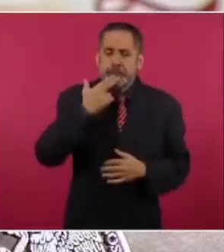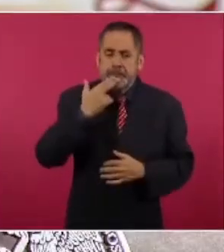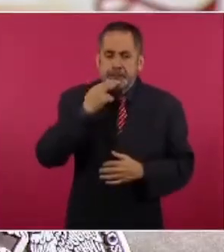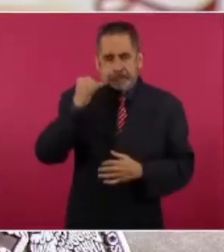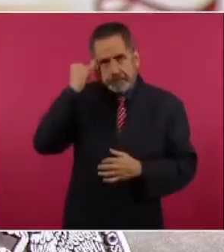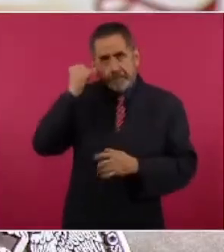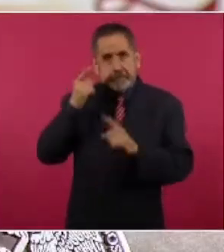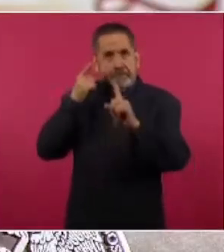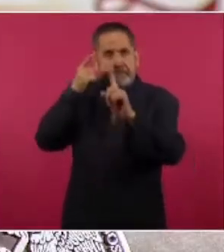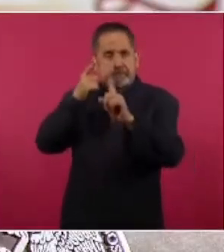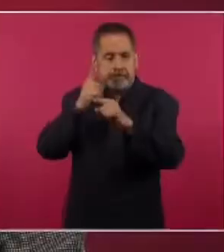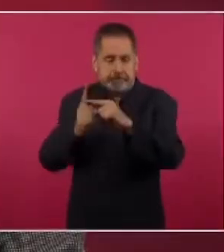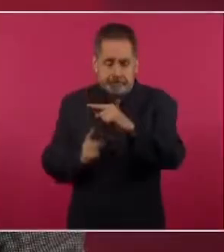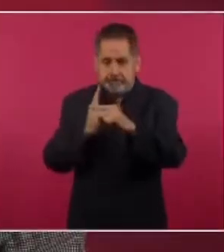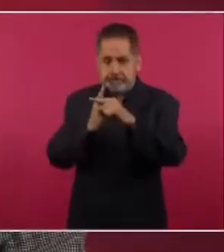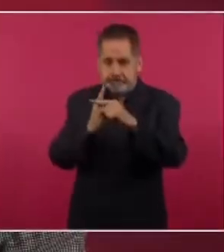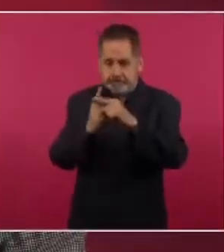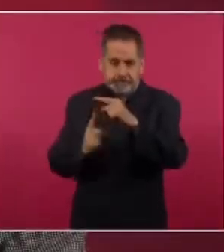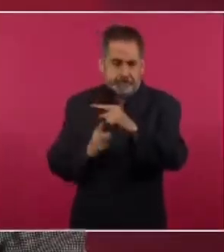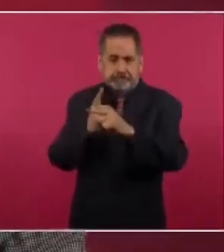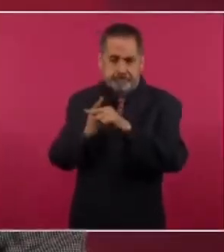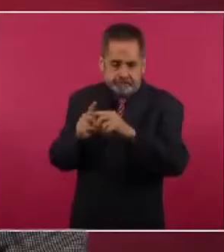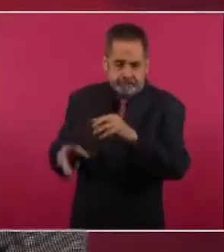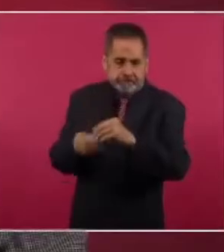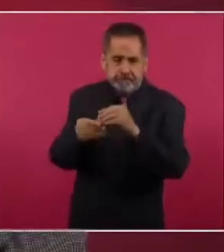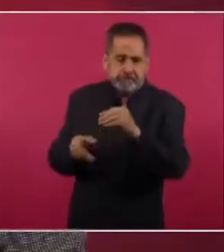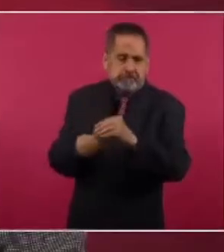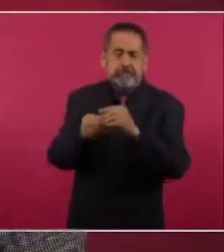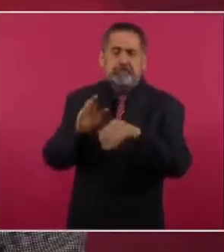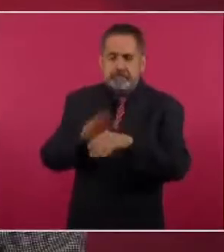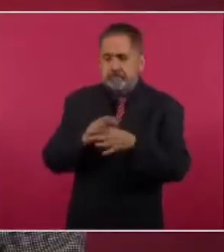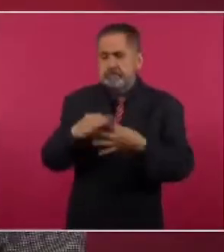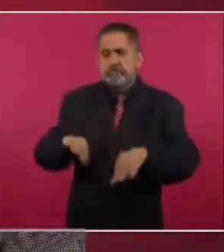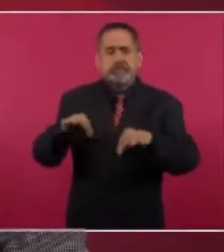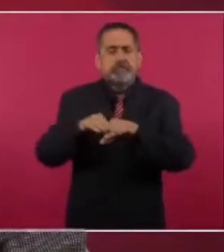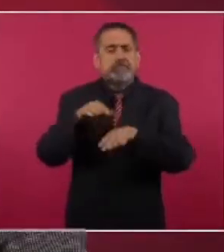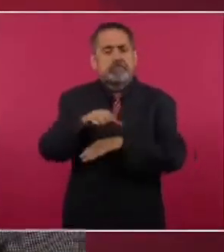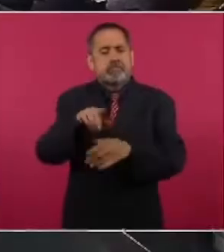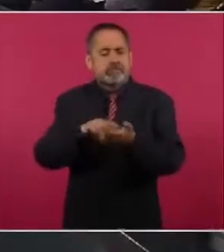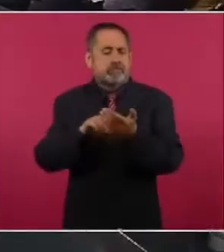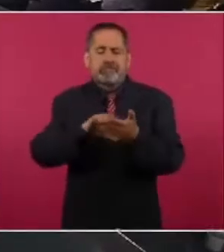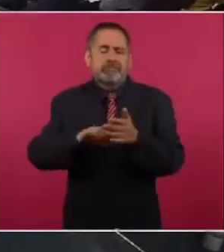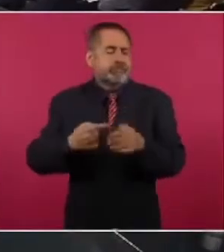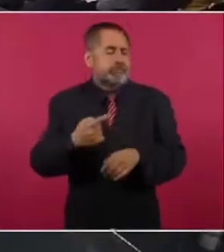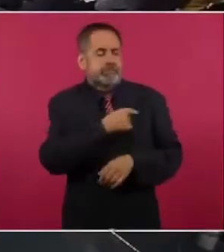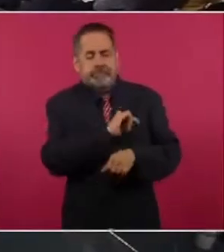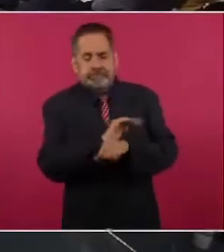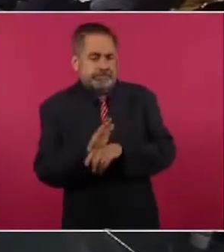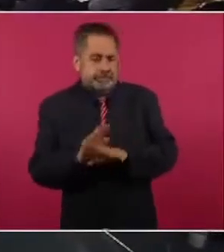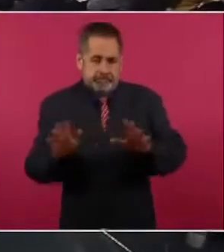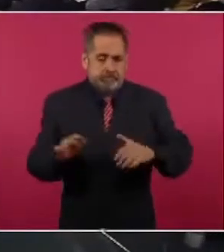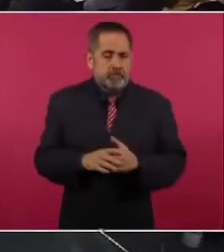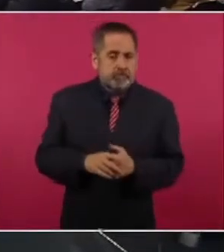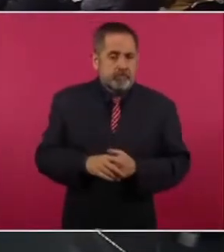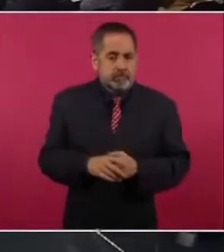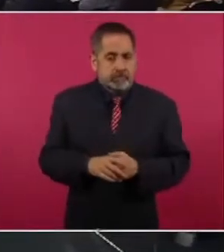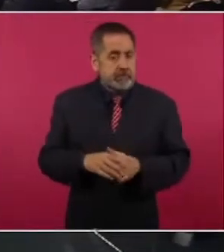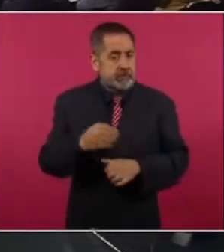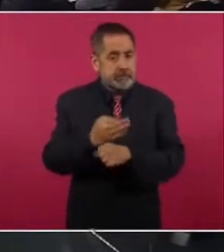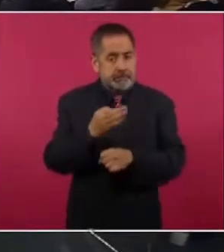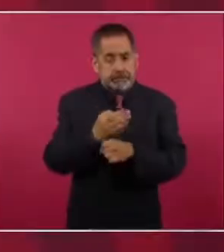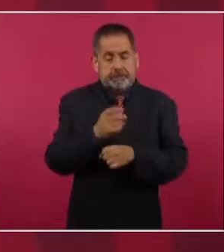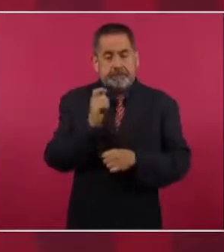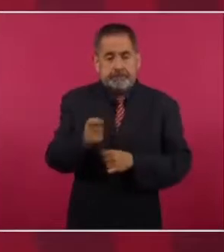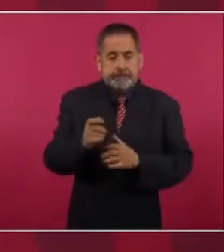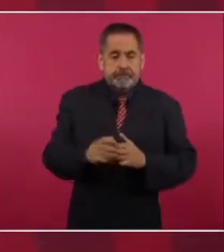de sumarnos ante una situación como ha sido la pandemia. Pero en este caso también se ha utilizado,